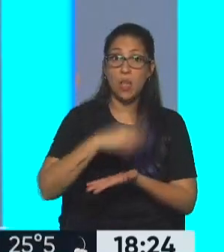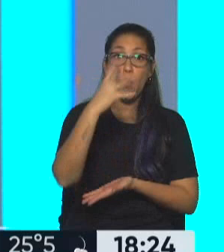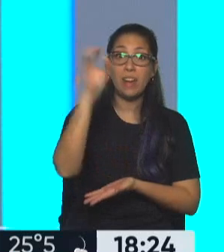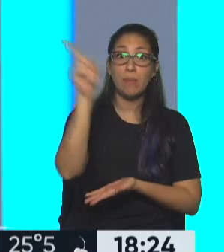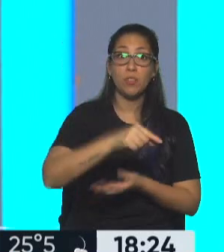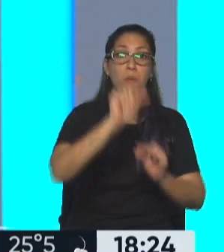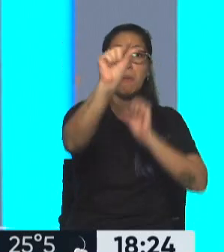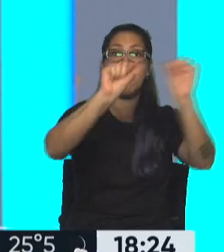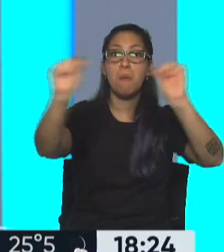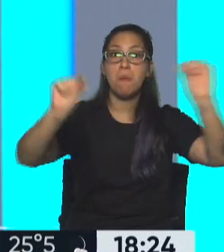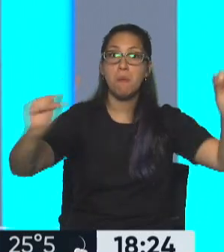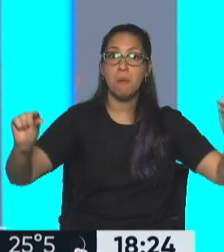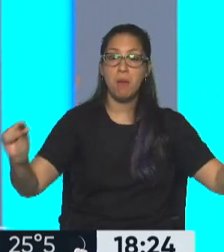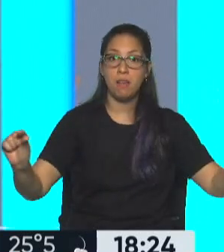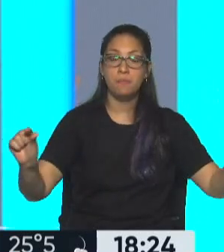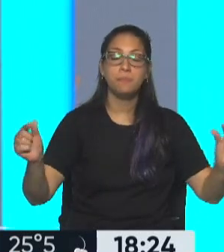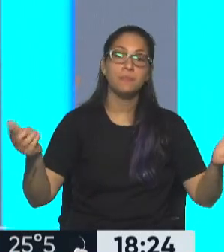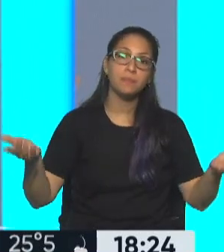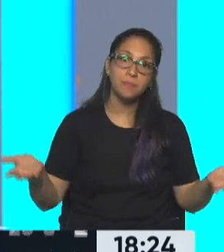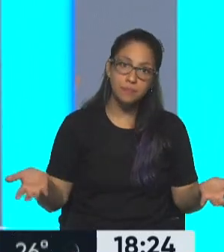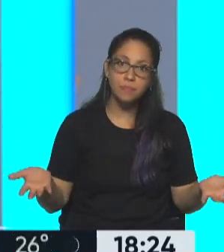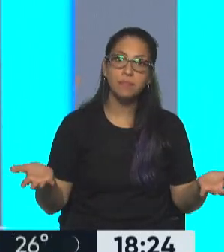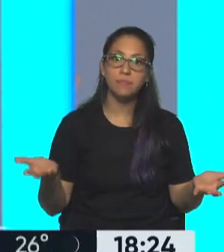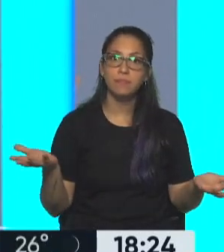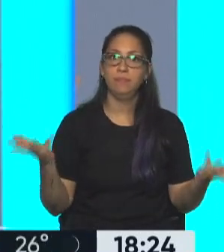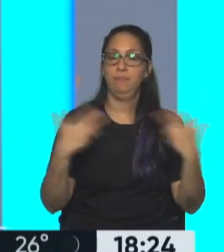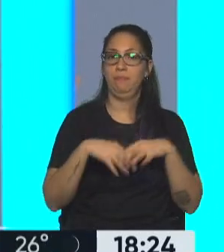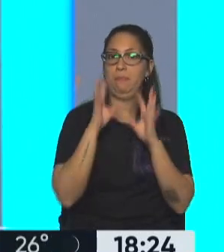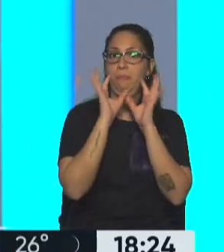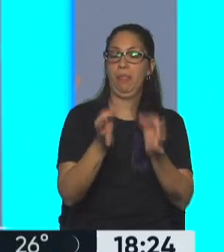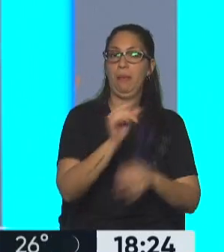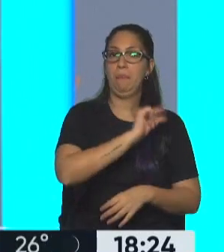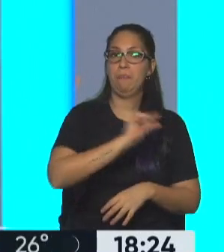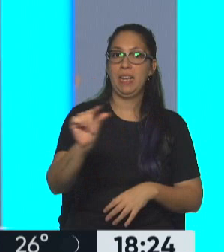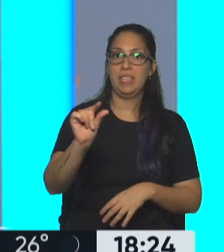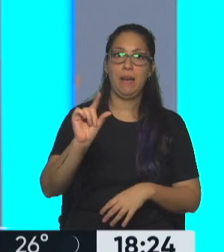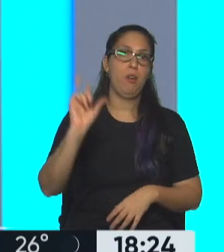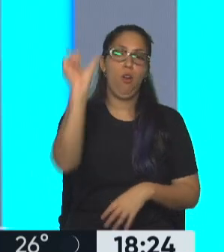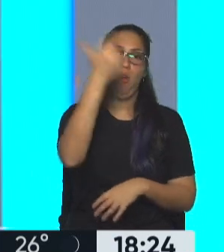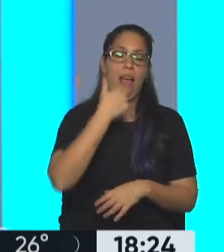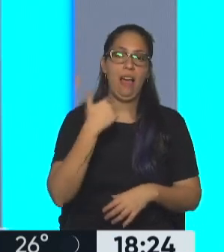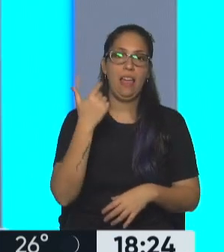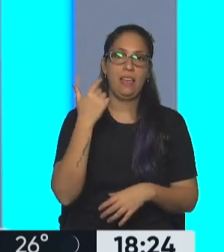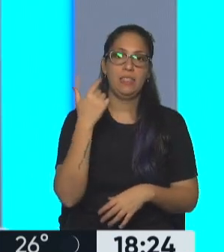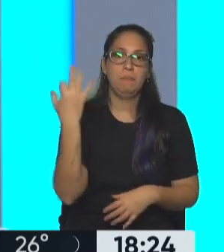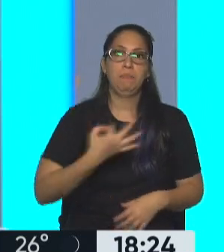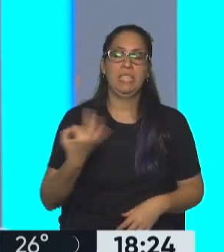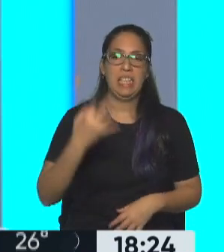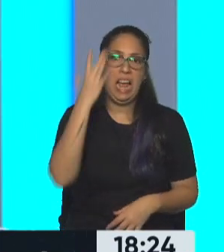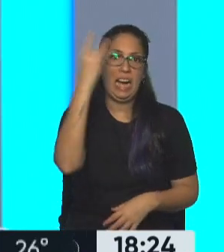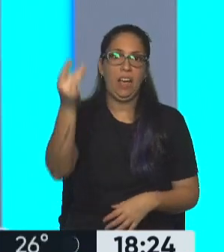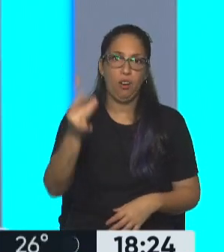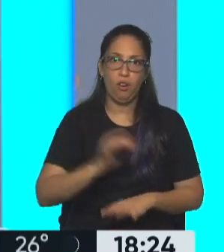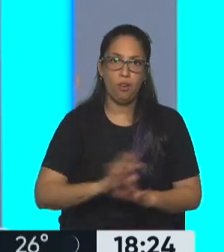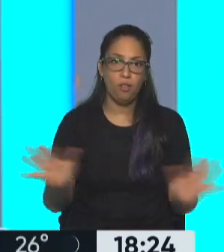tenía el otro 40%. Evidentemente era un préstamo absolutamente extraordinario y lo que